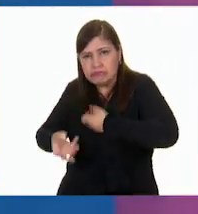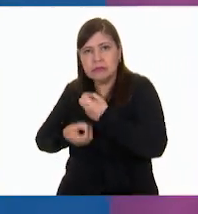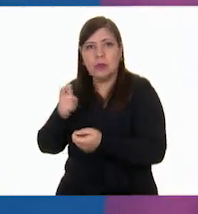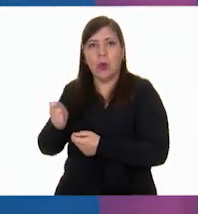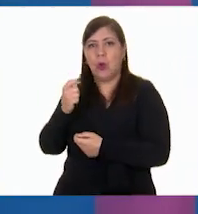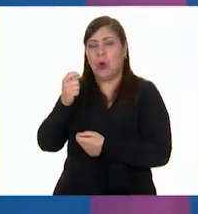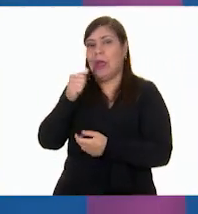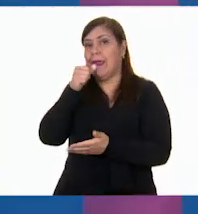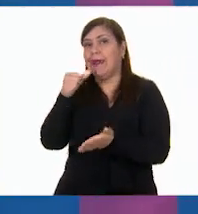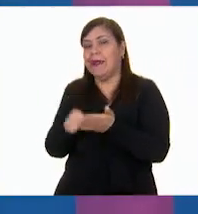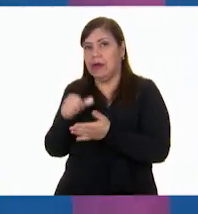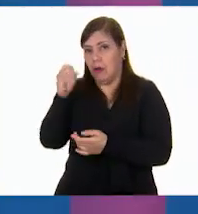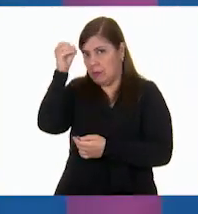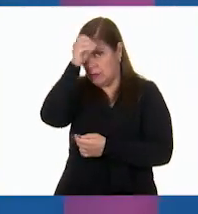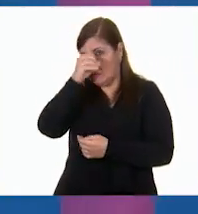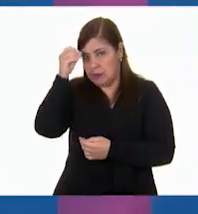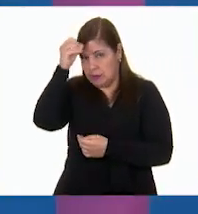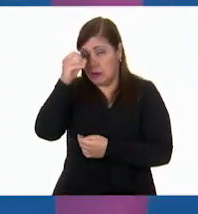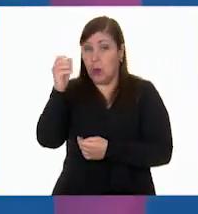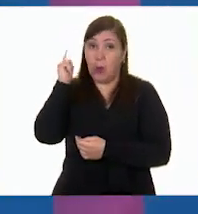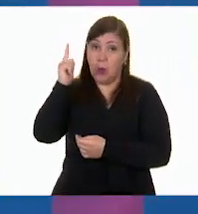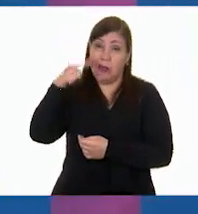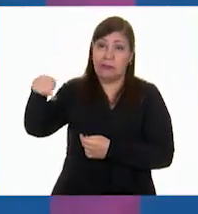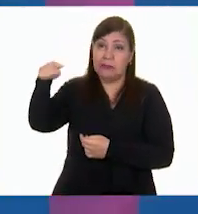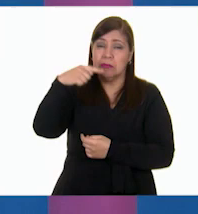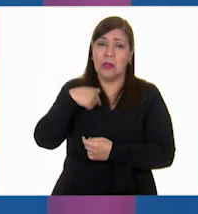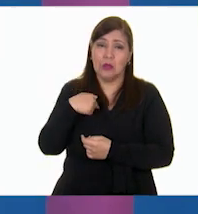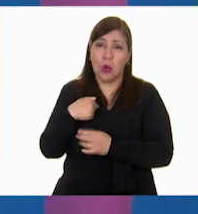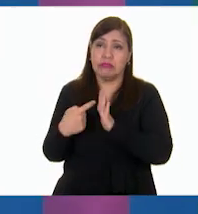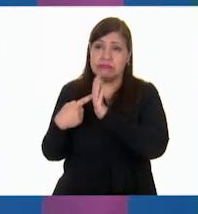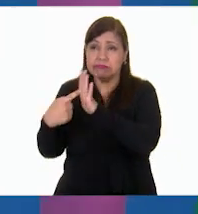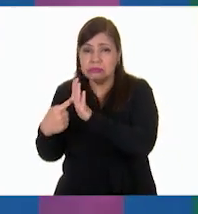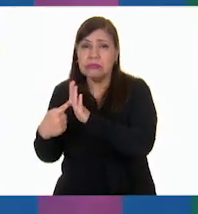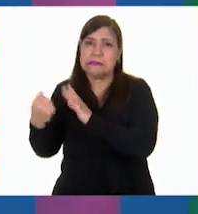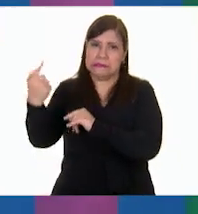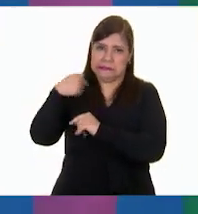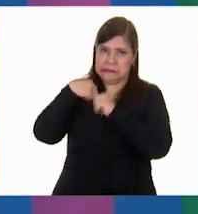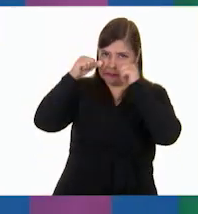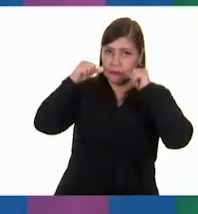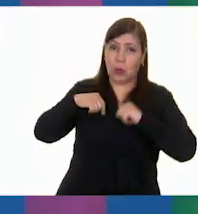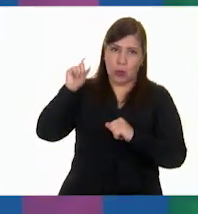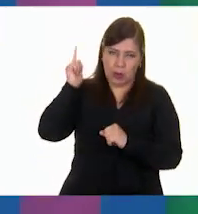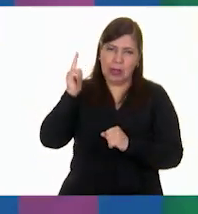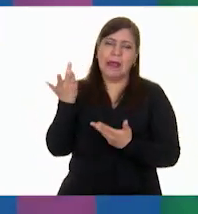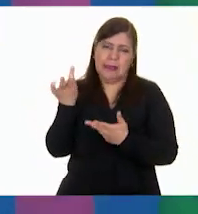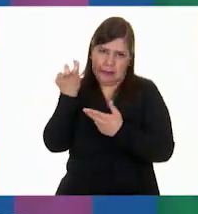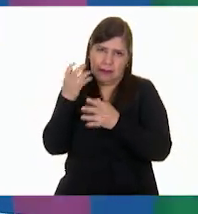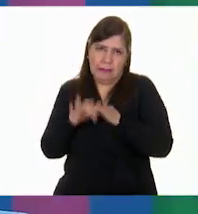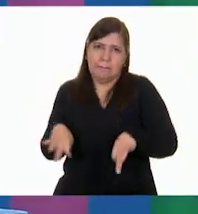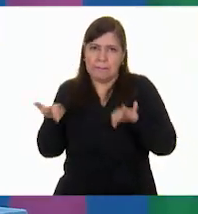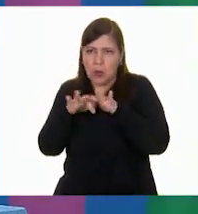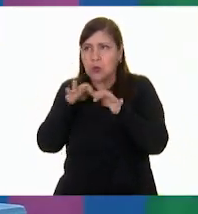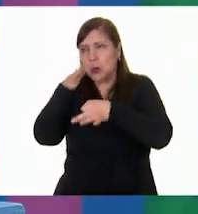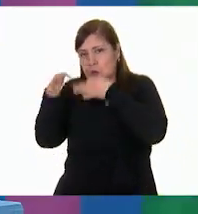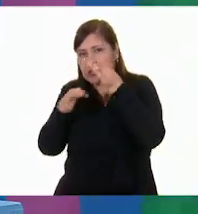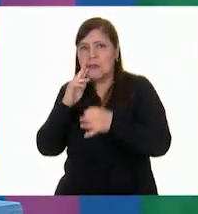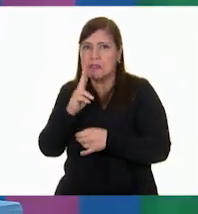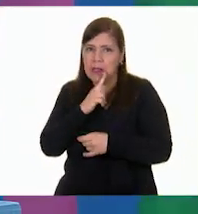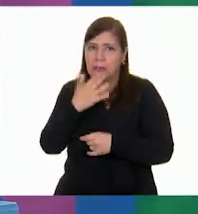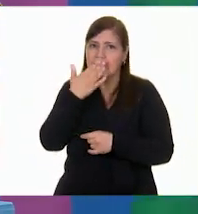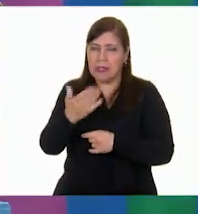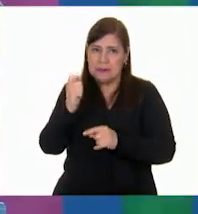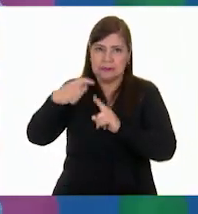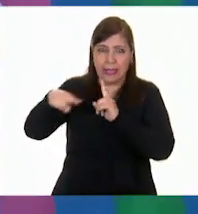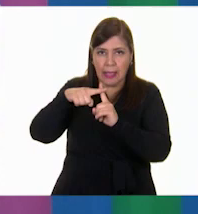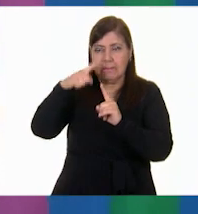y pues ojalá que sí me hagan caso, porque creo que es muy necesario, Gaby, que se sigan difundiendo este tipo de noticias y también inspirar